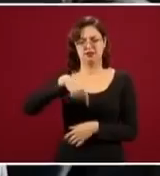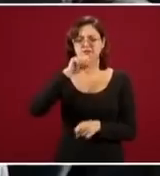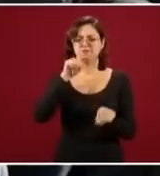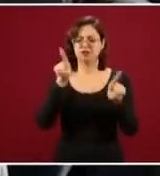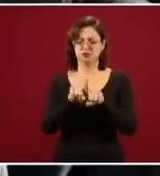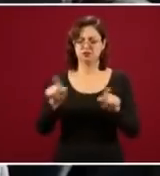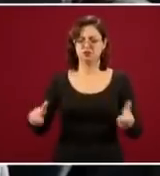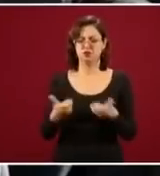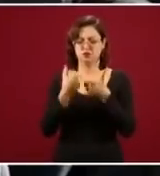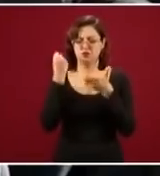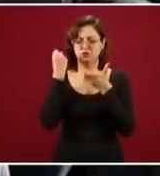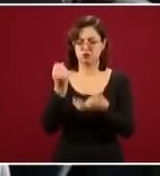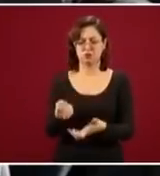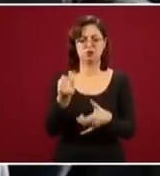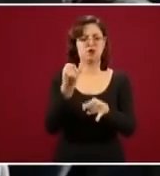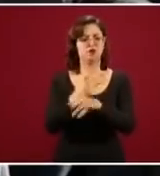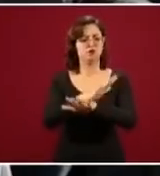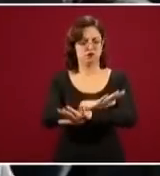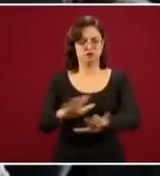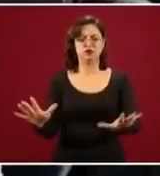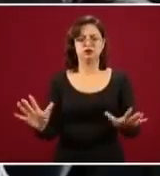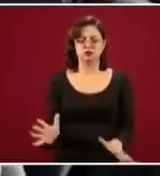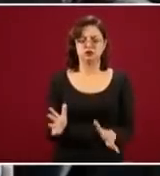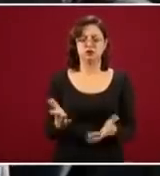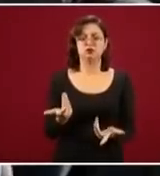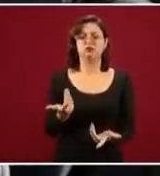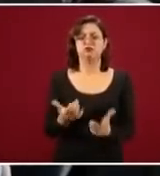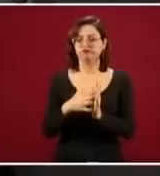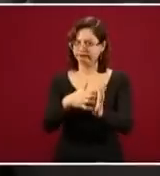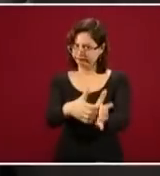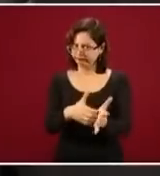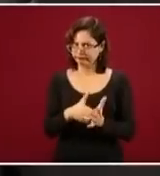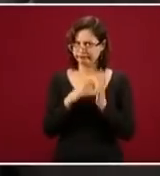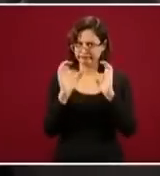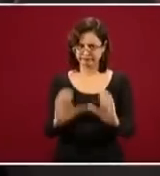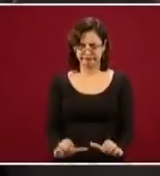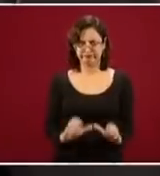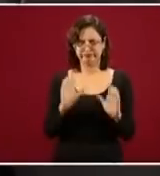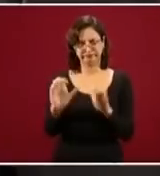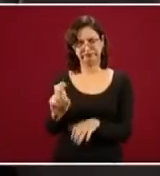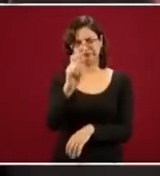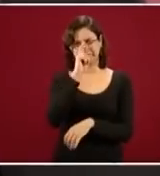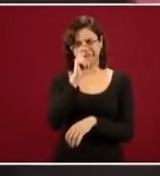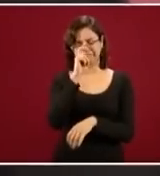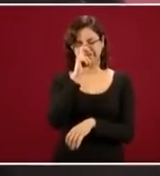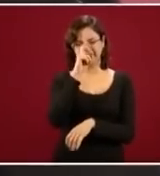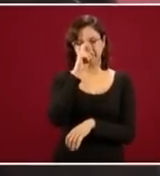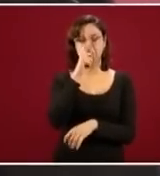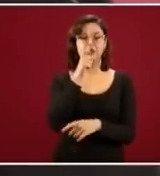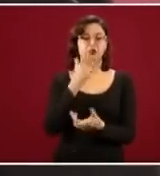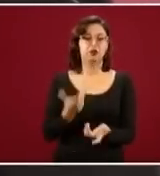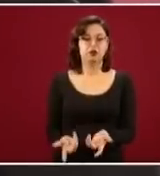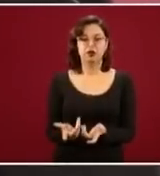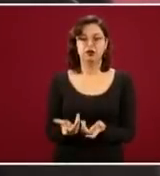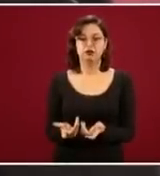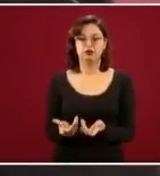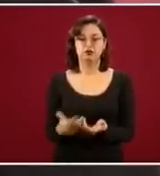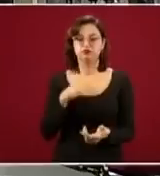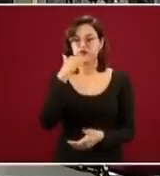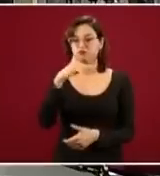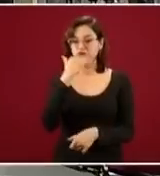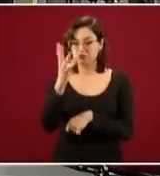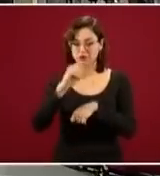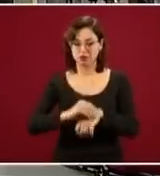ese fondo, con mucho rigor y sin dar pie a la